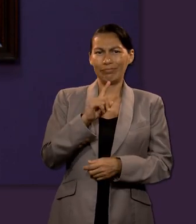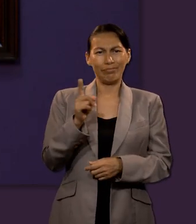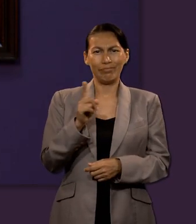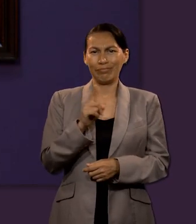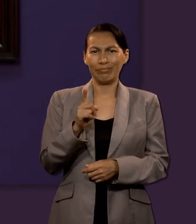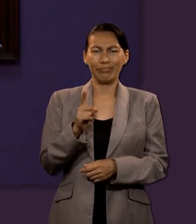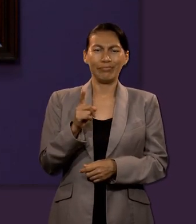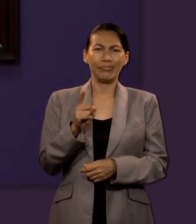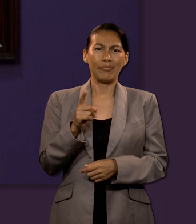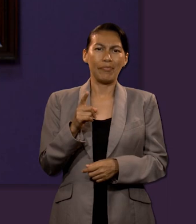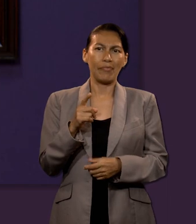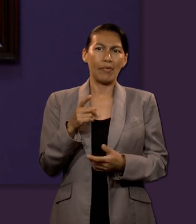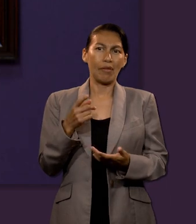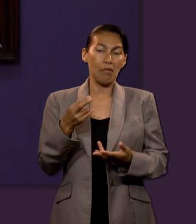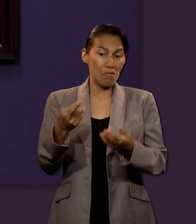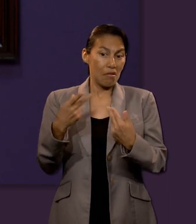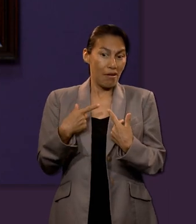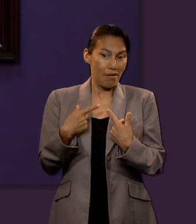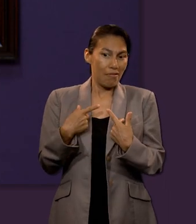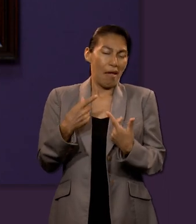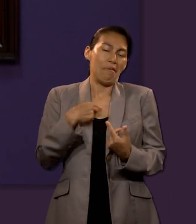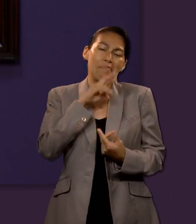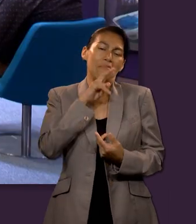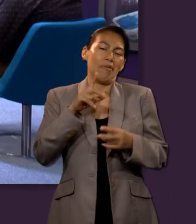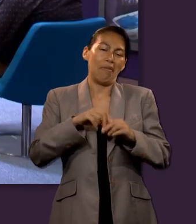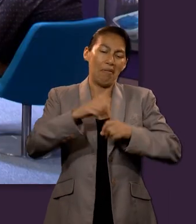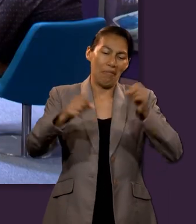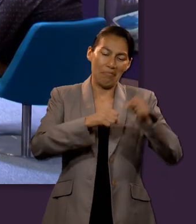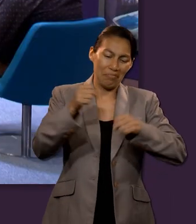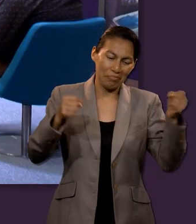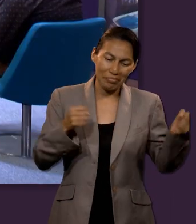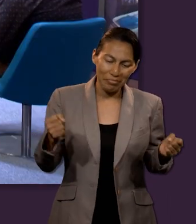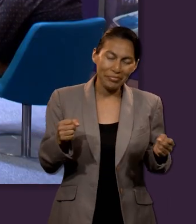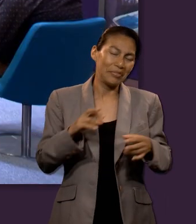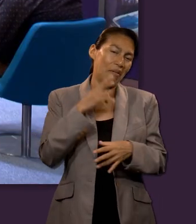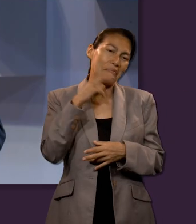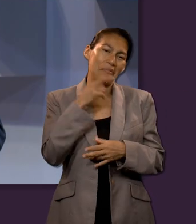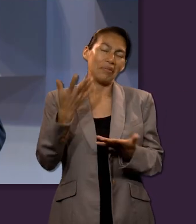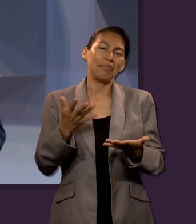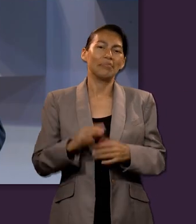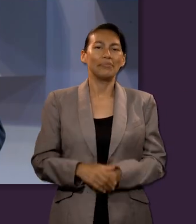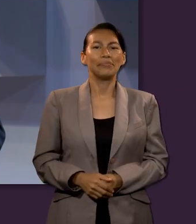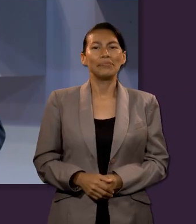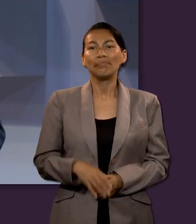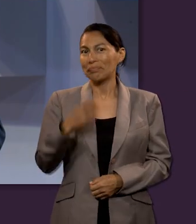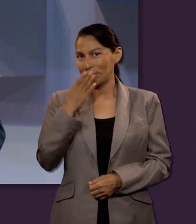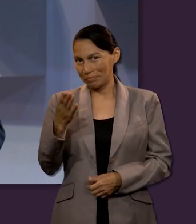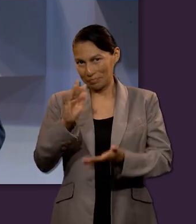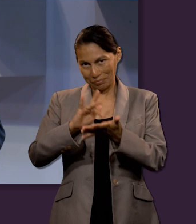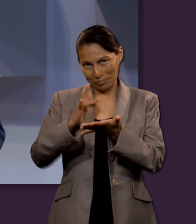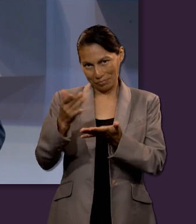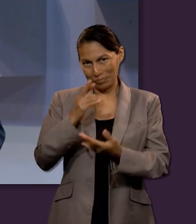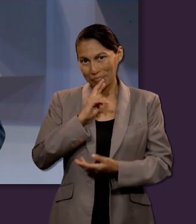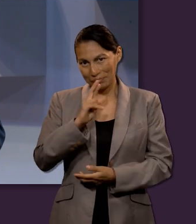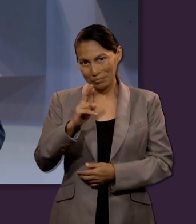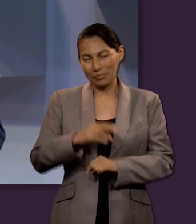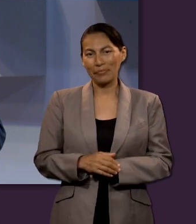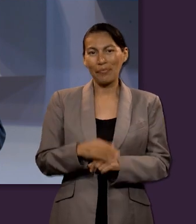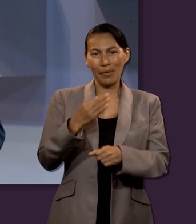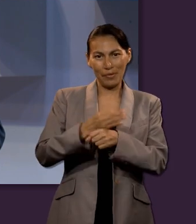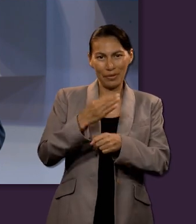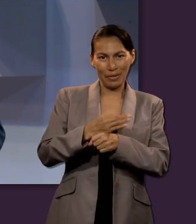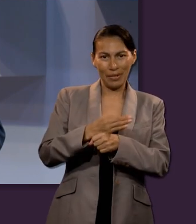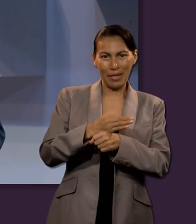es un regalo para mí pues ya lo abriría muy bien muchas gracias por responder vamos a comenzar el